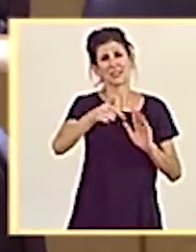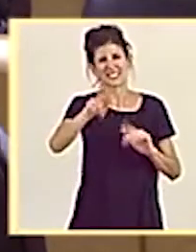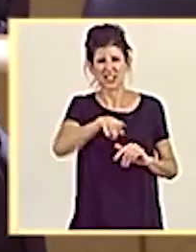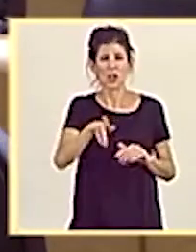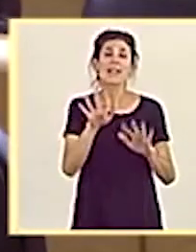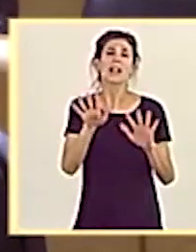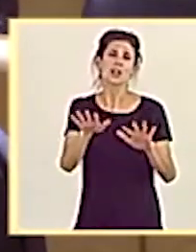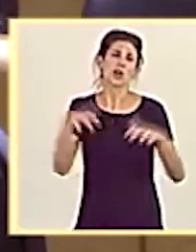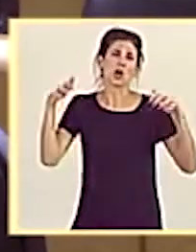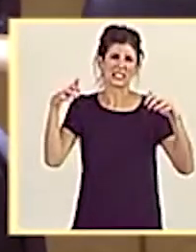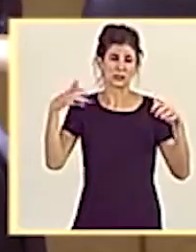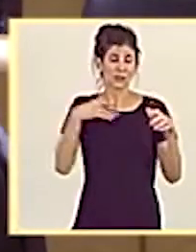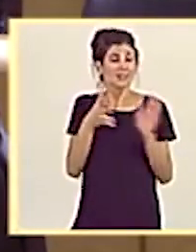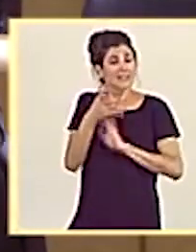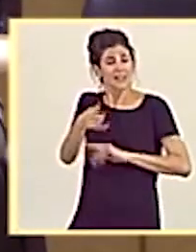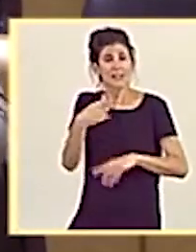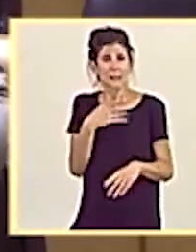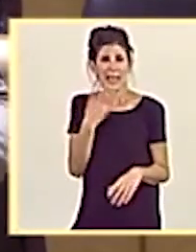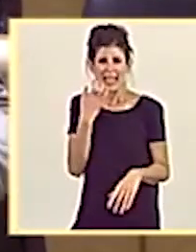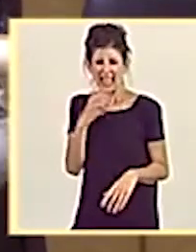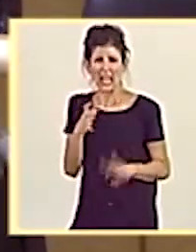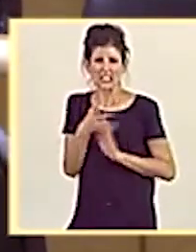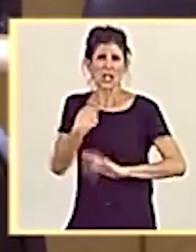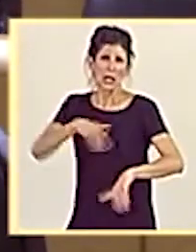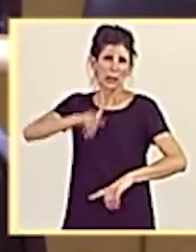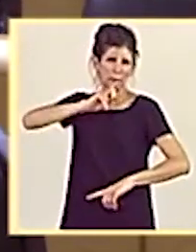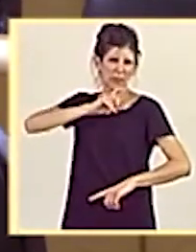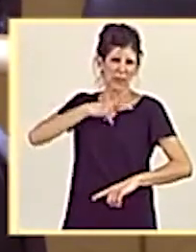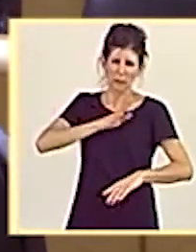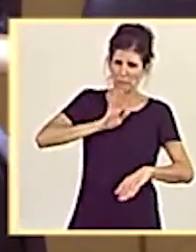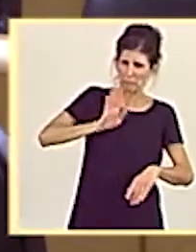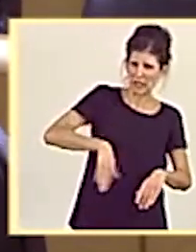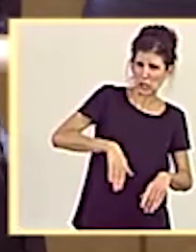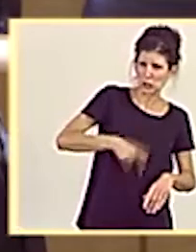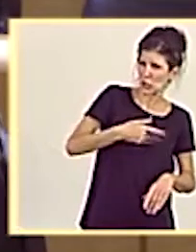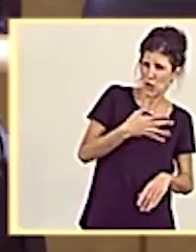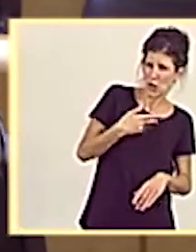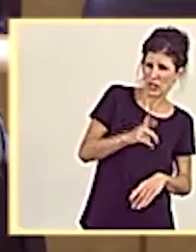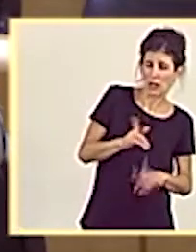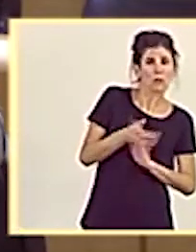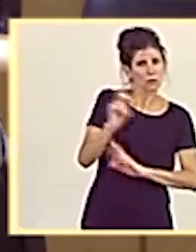queja no era por envidia a no querer ser menos que otras comunidades autónomas,